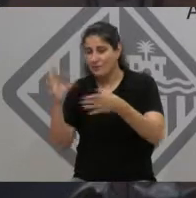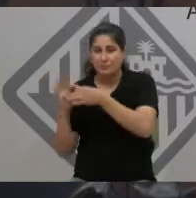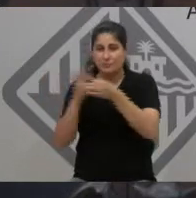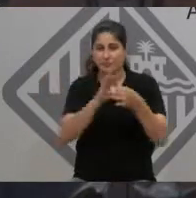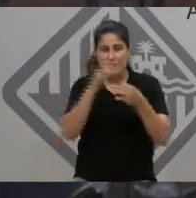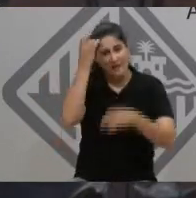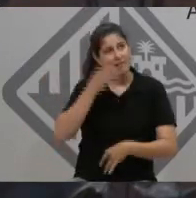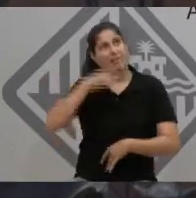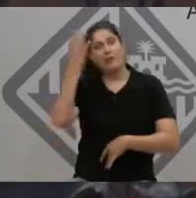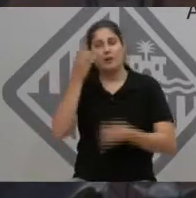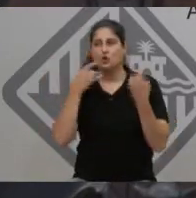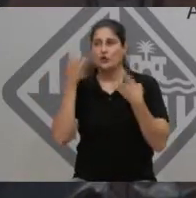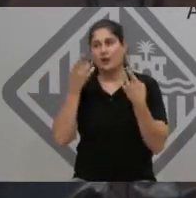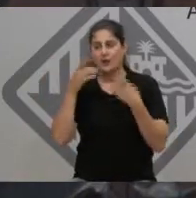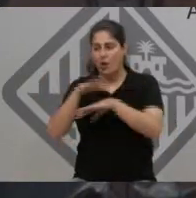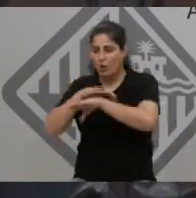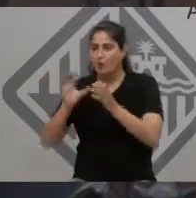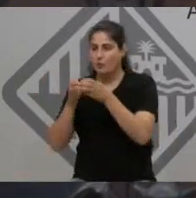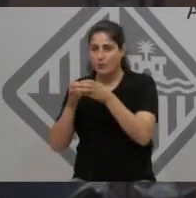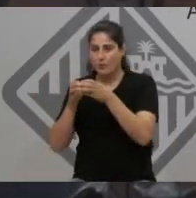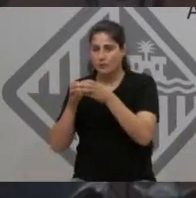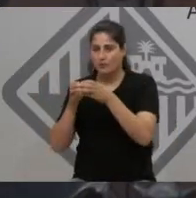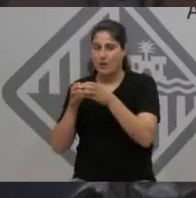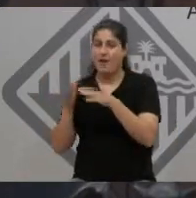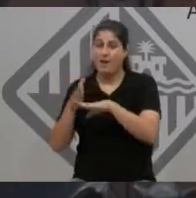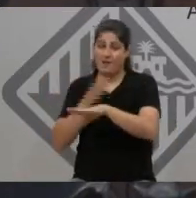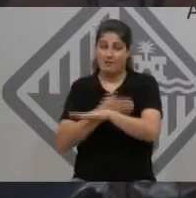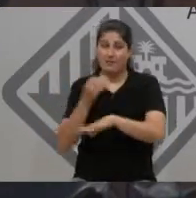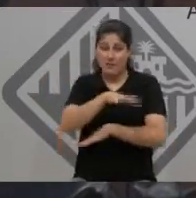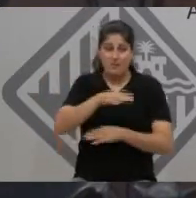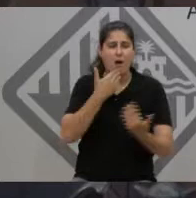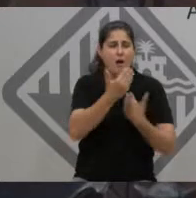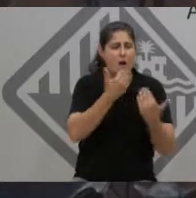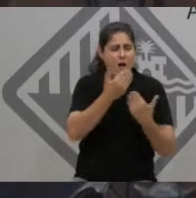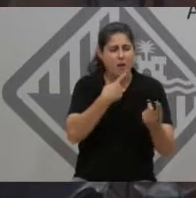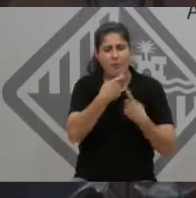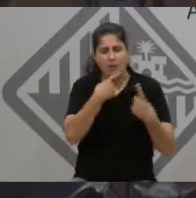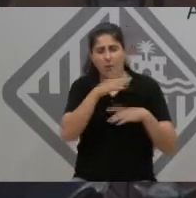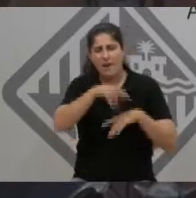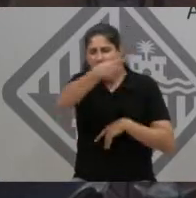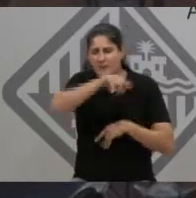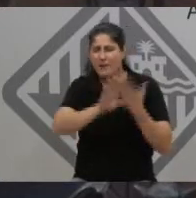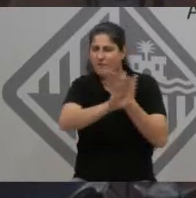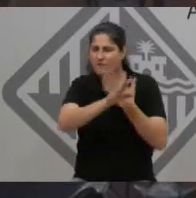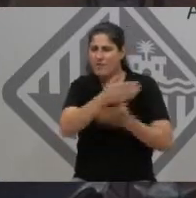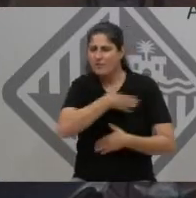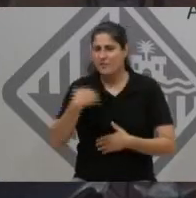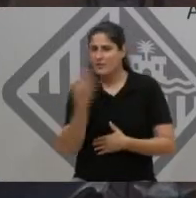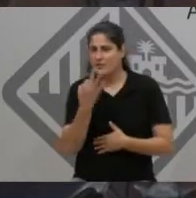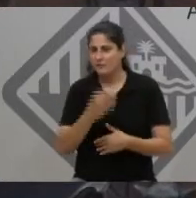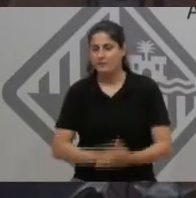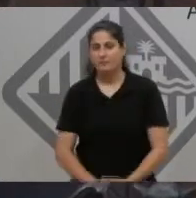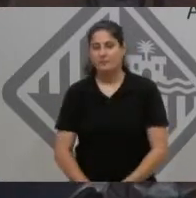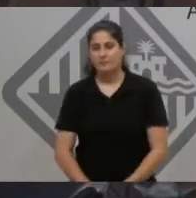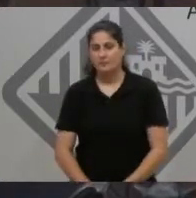ocurrencias del equipo de gobierno, sino que previamente se tiene que consultar a las barriadas y que de acuerdo a lo que demanden y las necesidades que tengan, por tanto, en base a esos criterios se